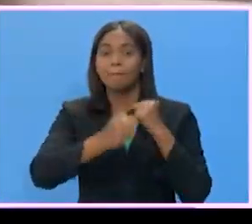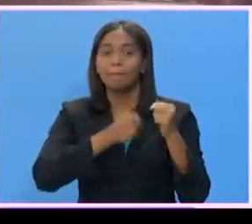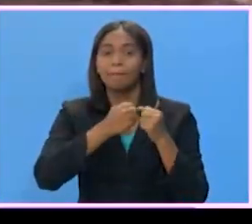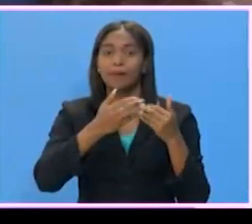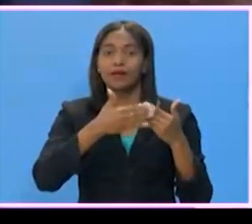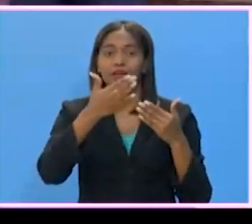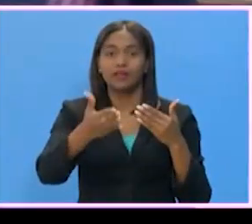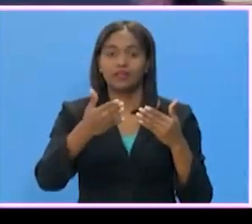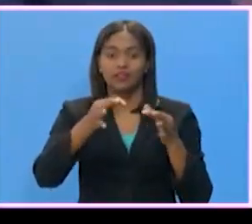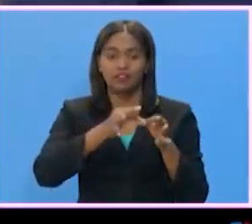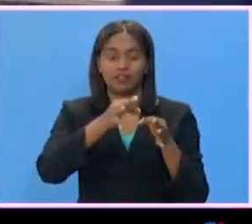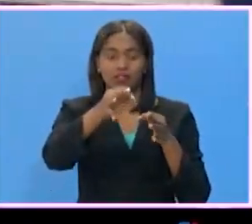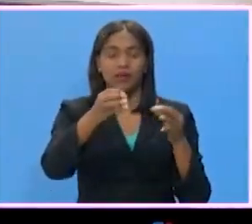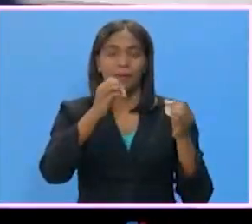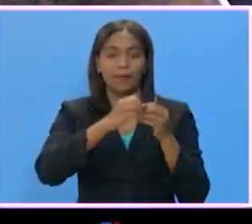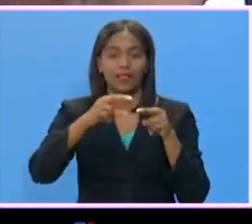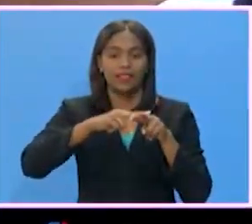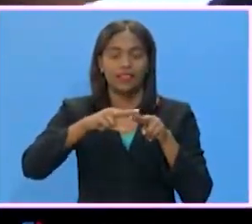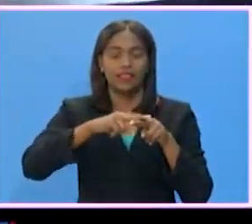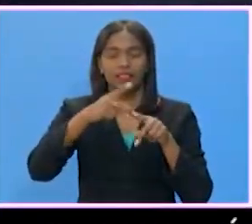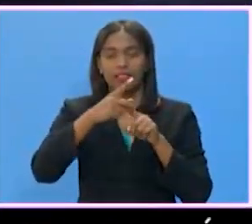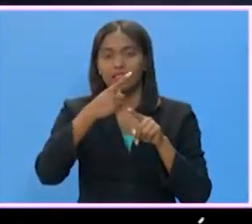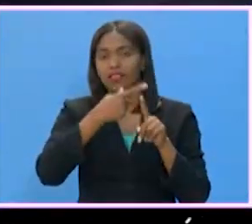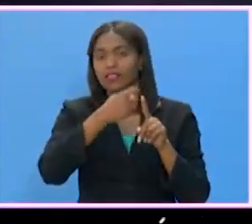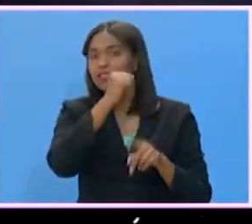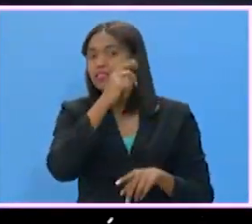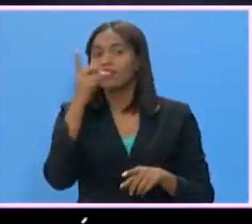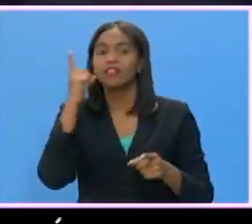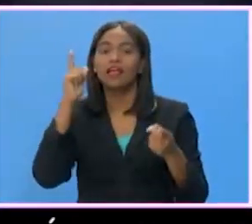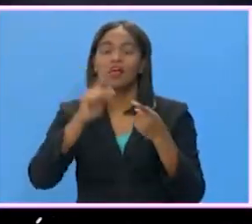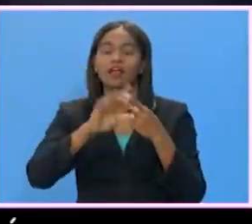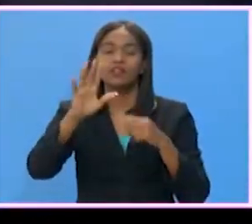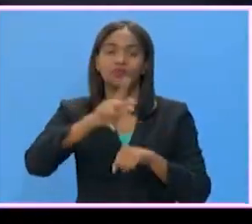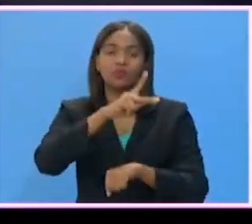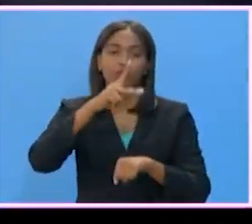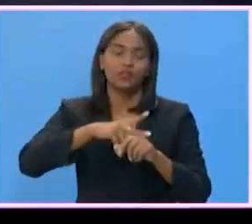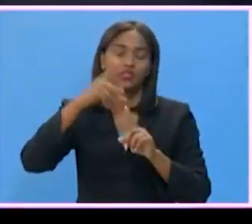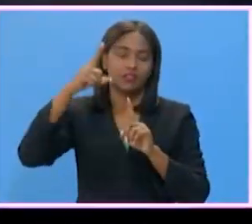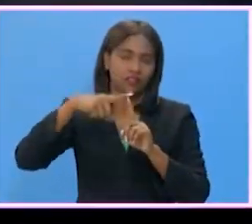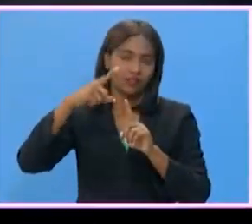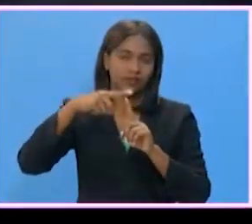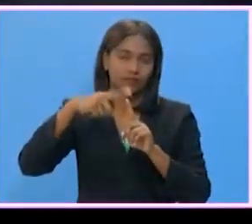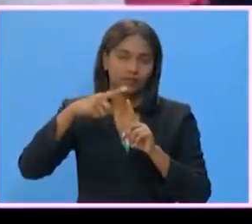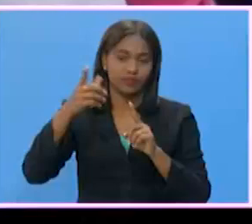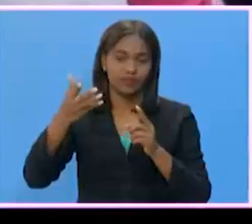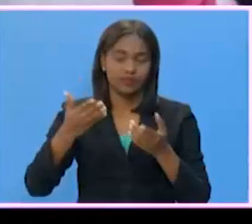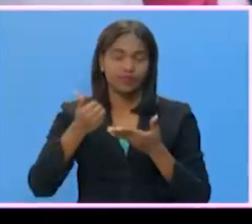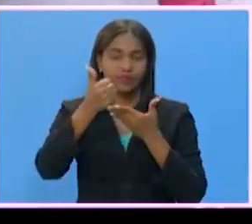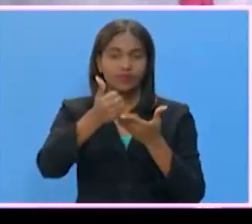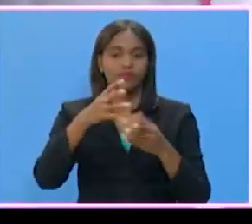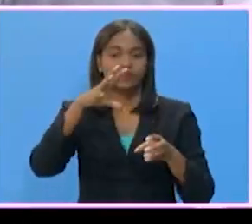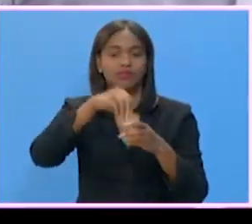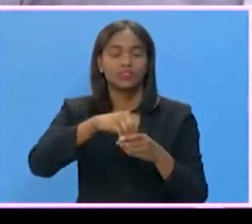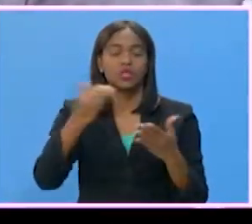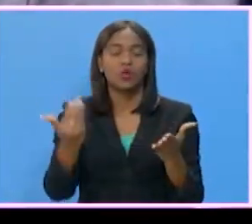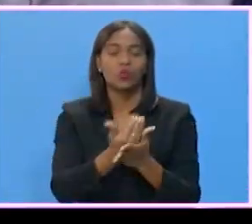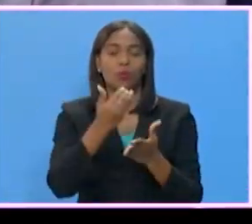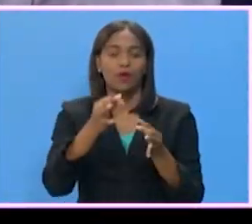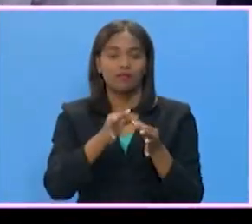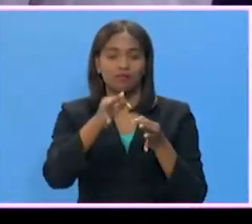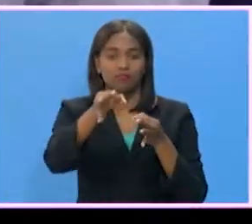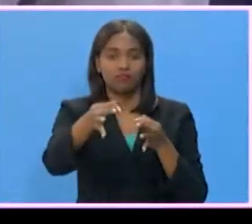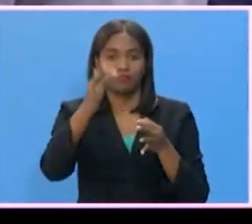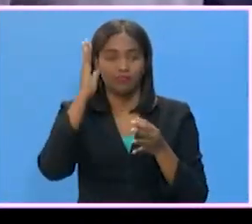la extensión del Metro de Santo Domingo hasta su provincia San Cristóbal. Esta iniciativa contempla que la nueva extensión